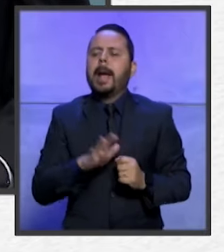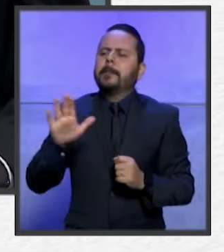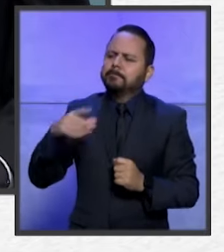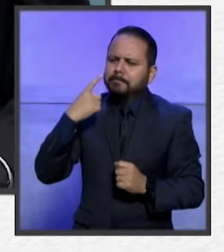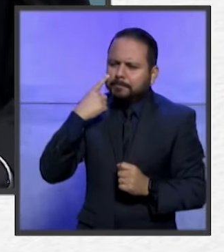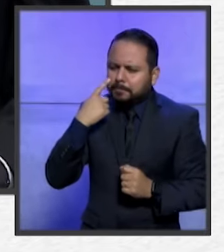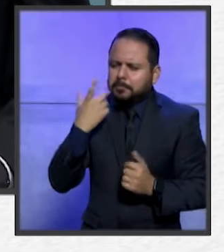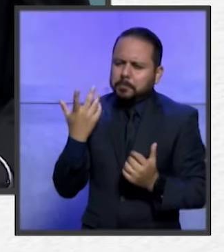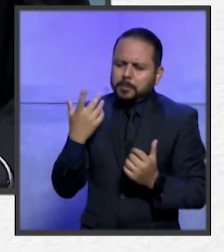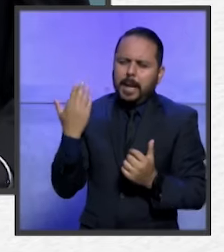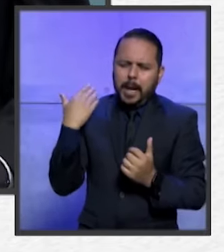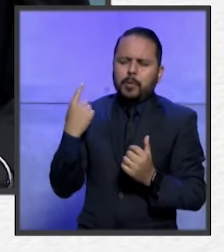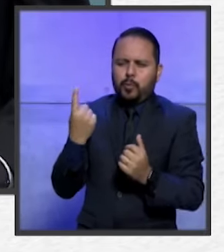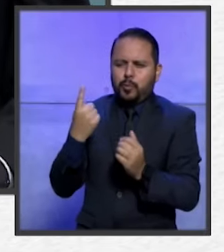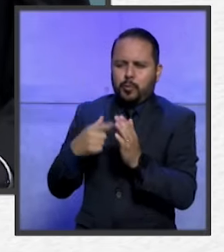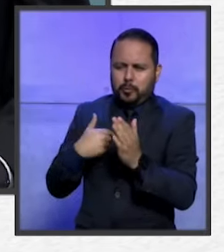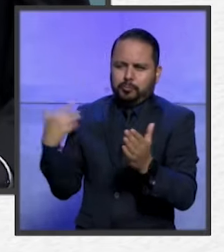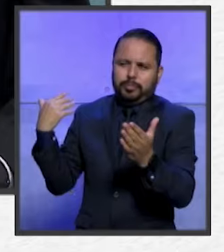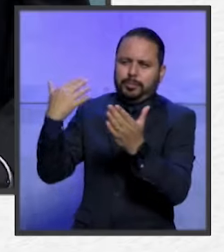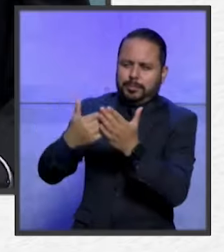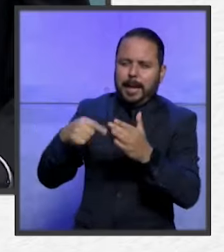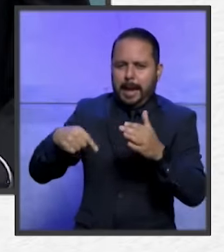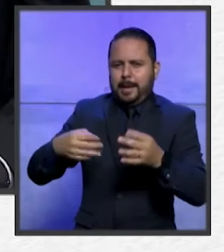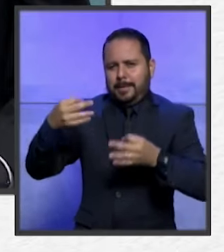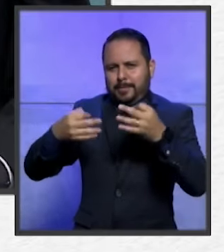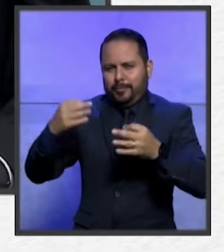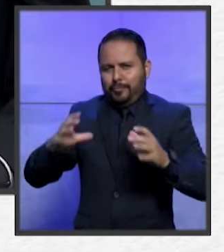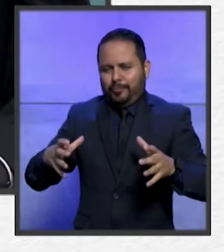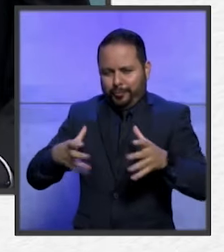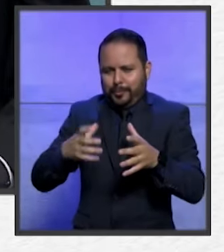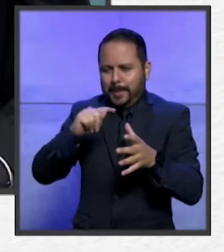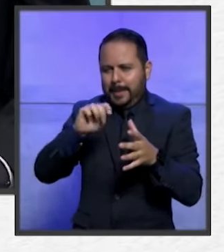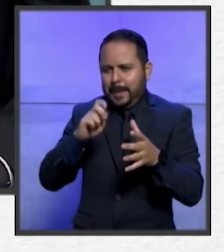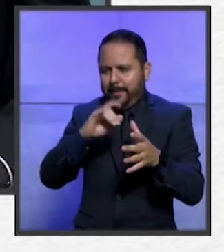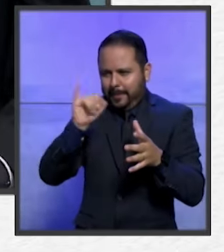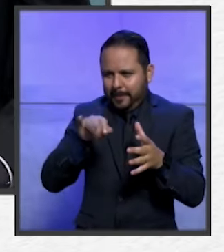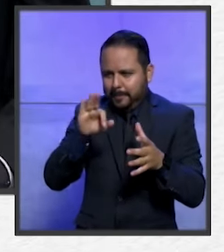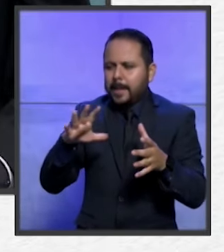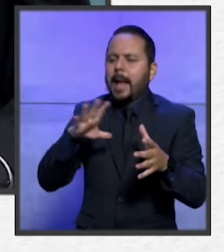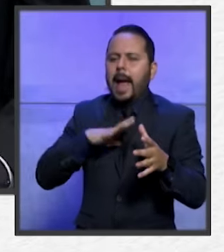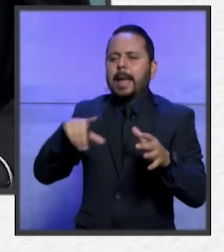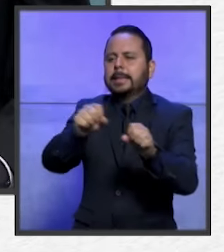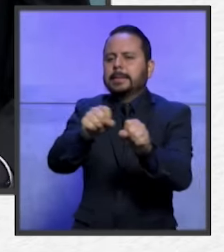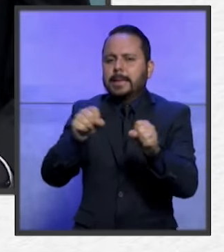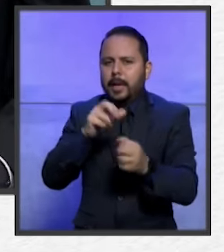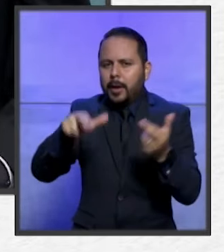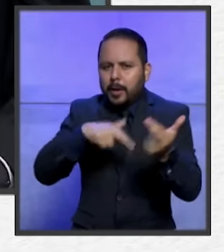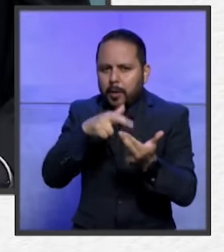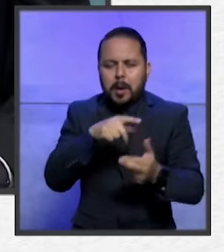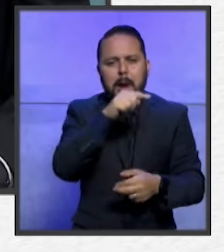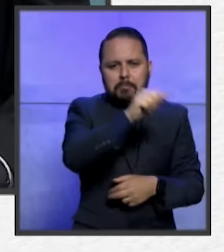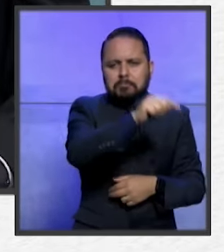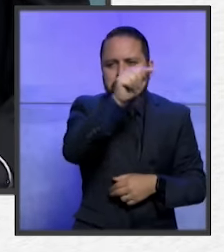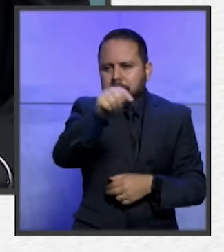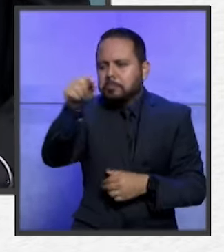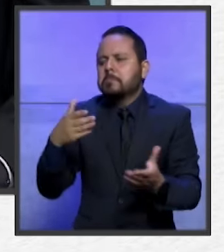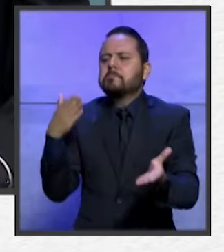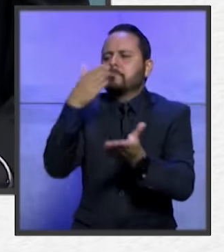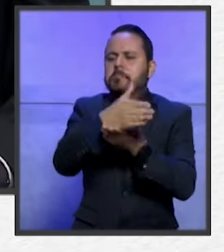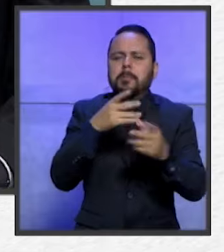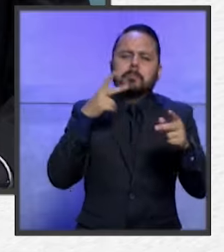alguna han sido ya muchas porque son muchos años trabajando en el tribunal electoral pero nos ha tocado estar en las salas regionales in situ no